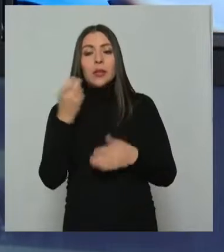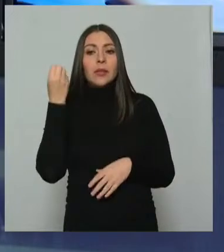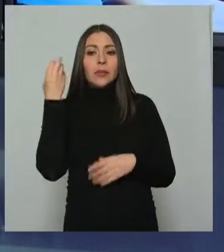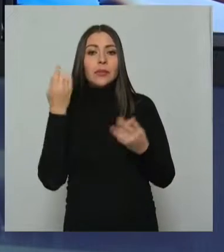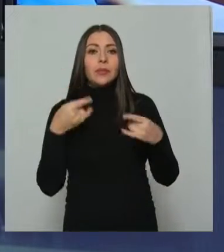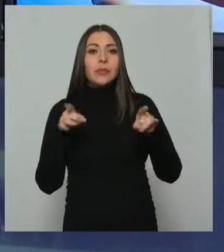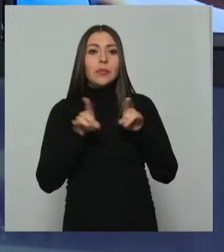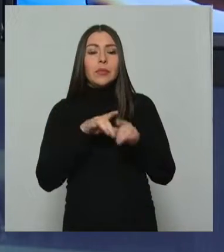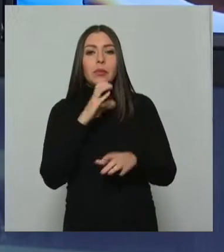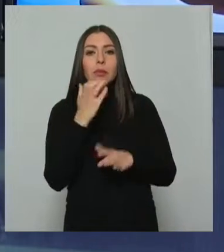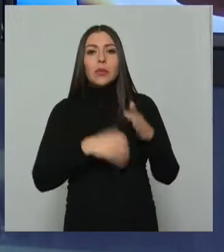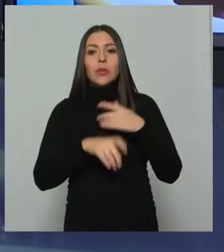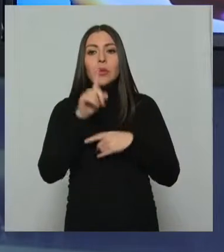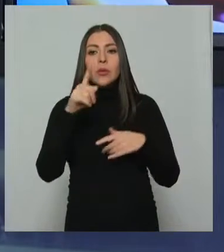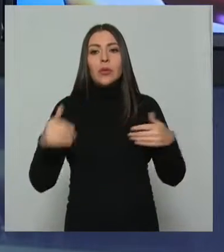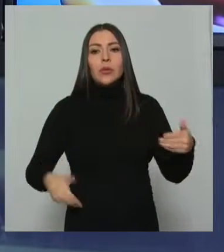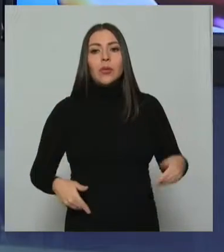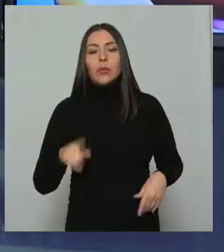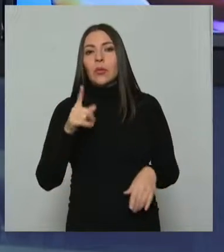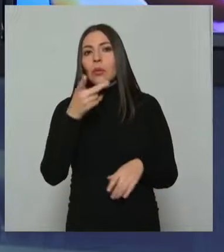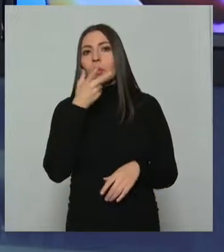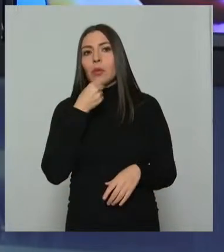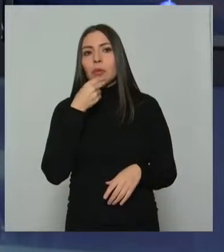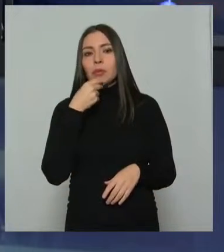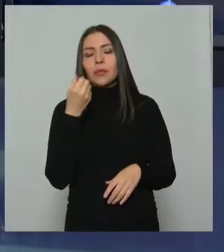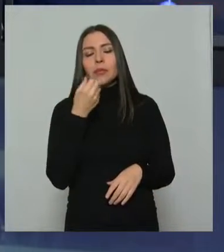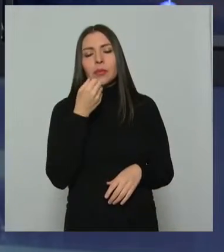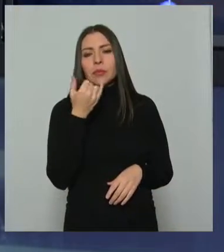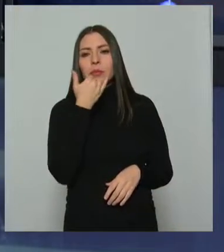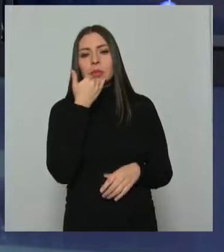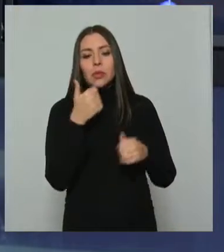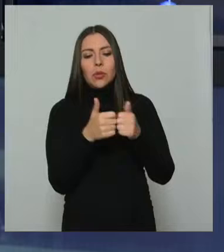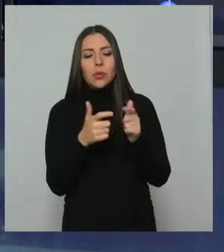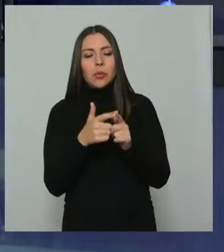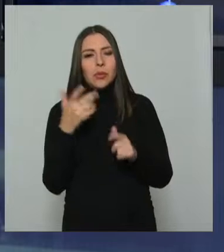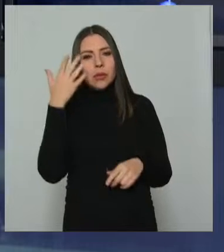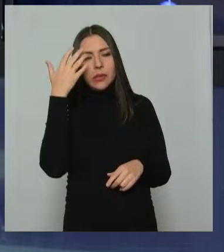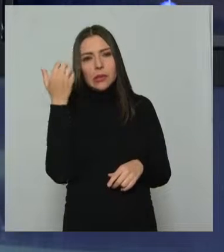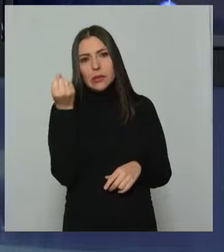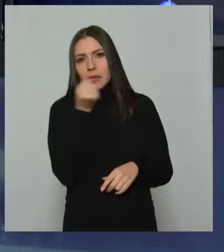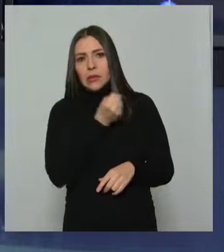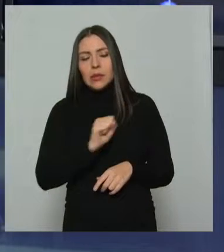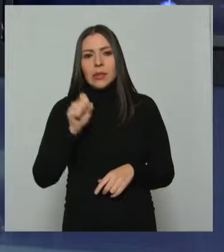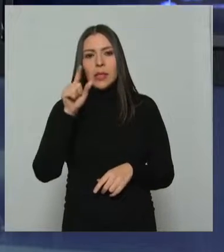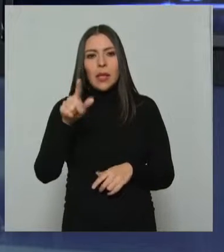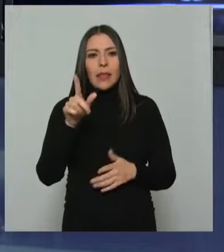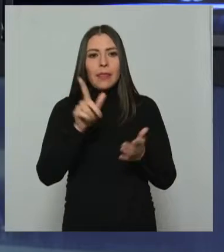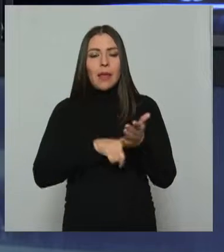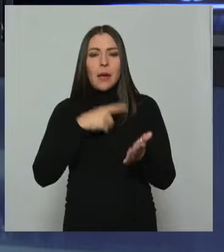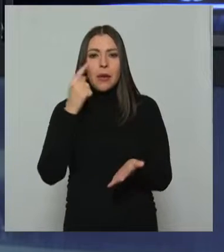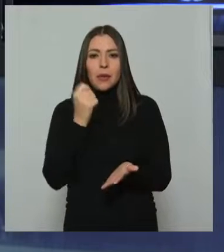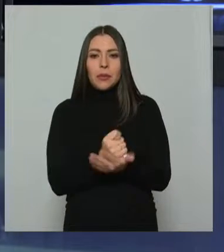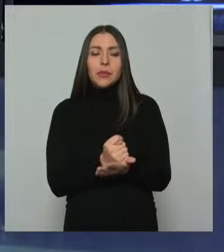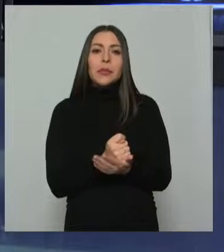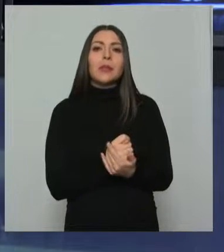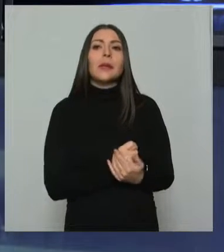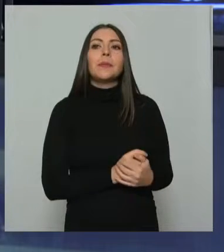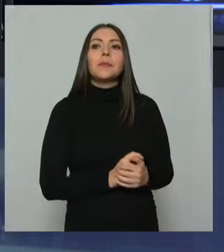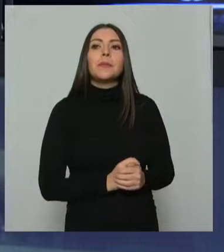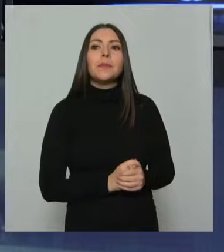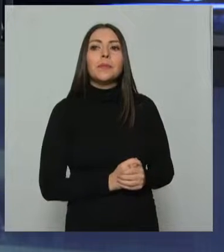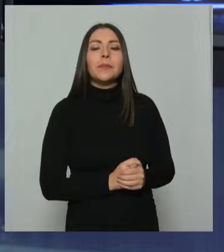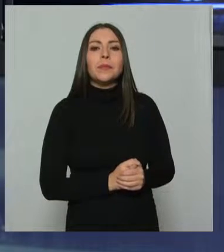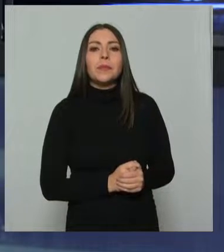una obra de un excelente grupo de Reynosa, Tamaulipas. El día 2 de febrero